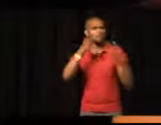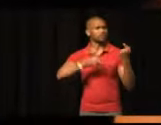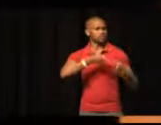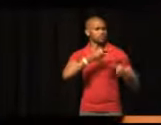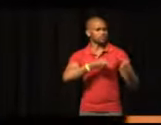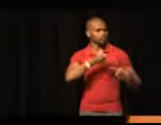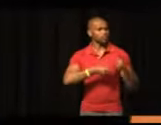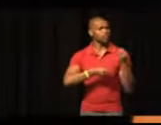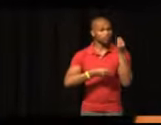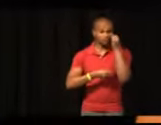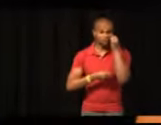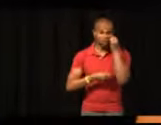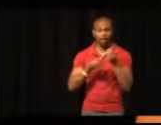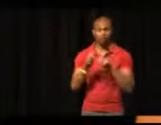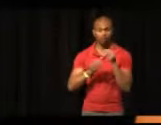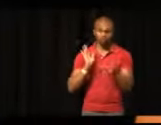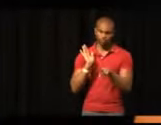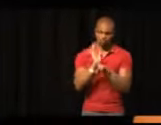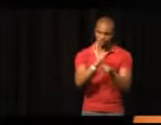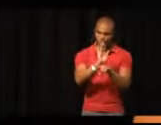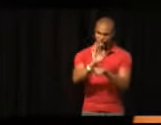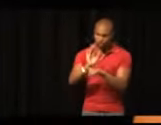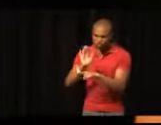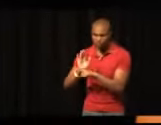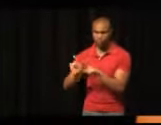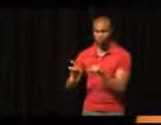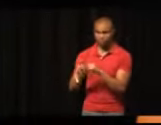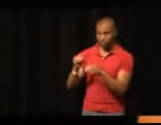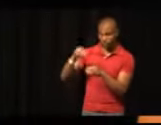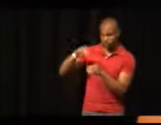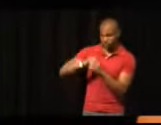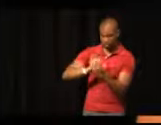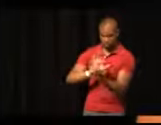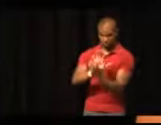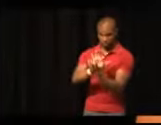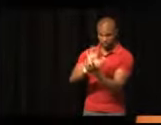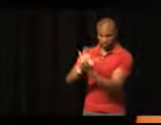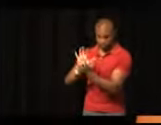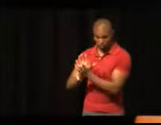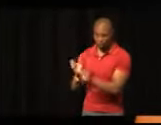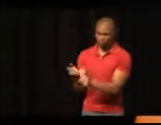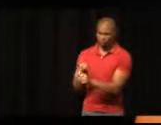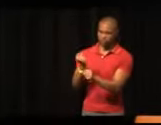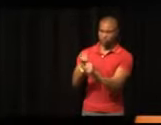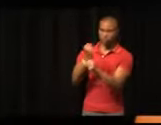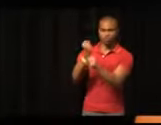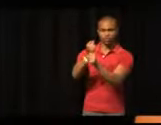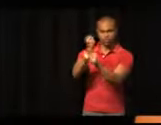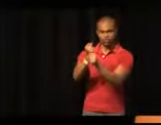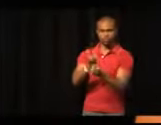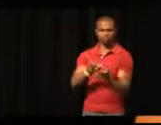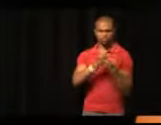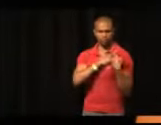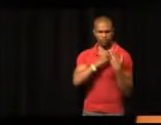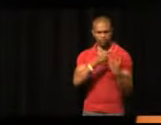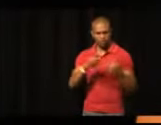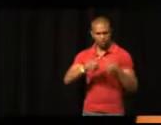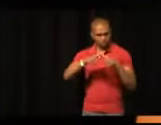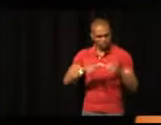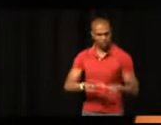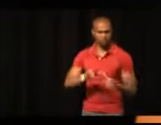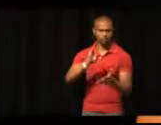esa discusión para intentar de alguna forma contribuir dentro de ese colectivo con una construcción de un legado